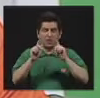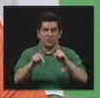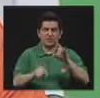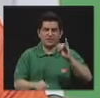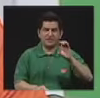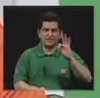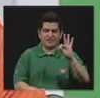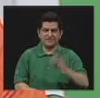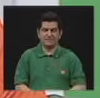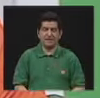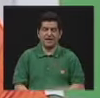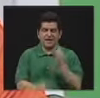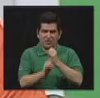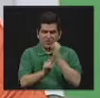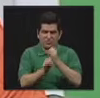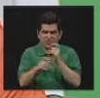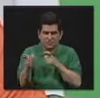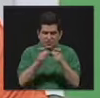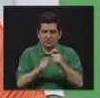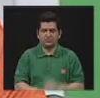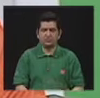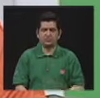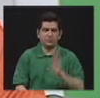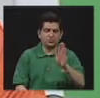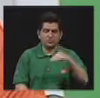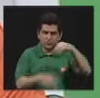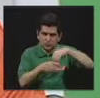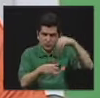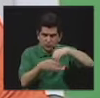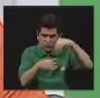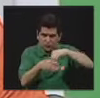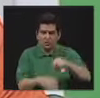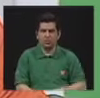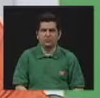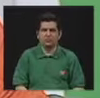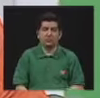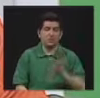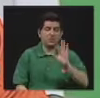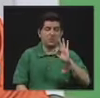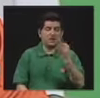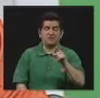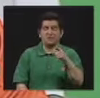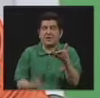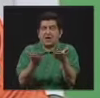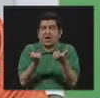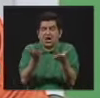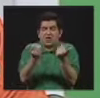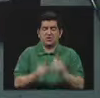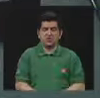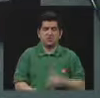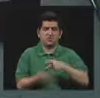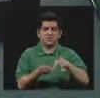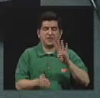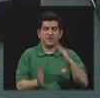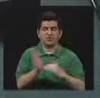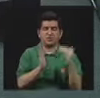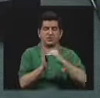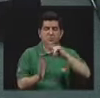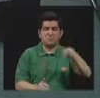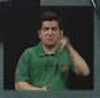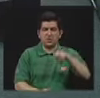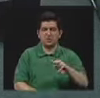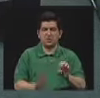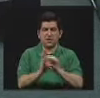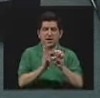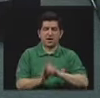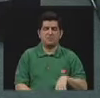permite al ICT manejarse como una institución que puede manejar sus fondos al azar y como les dé la gana. Incluso pagar 4 millones de